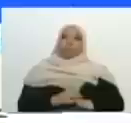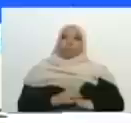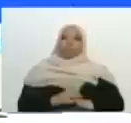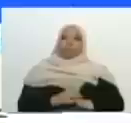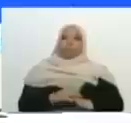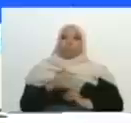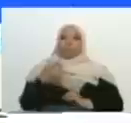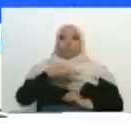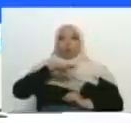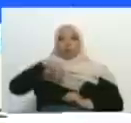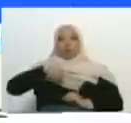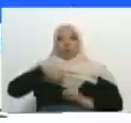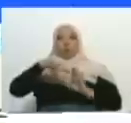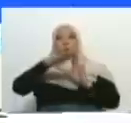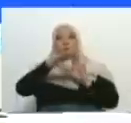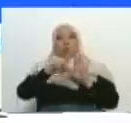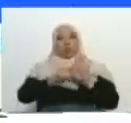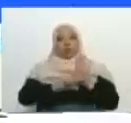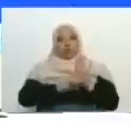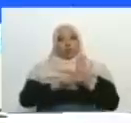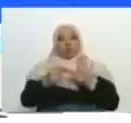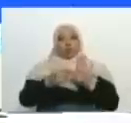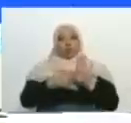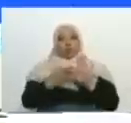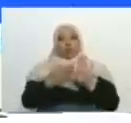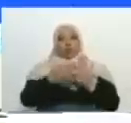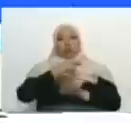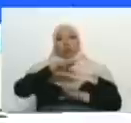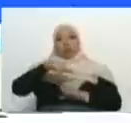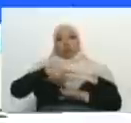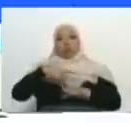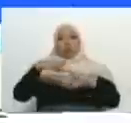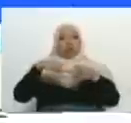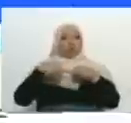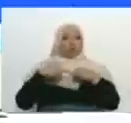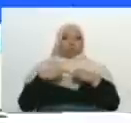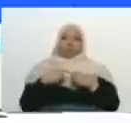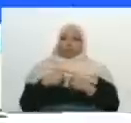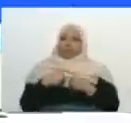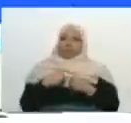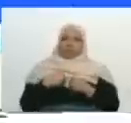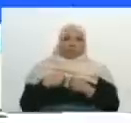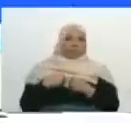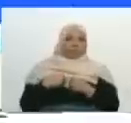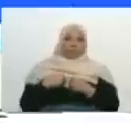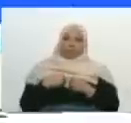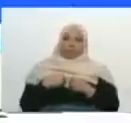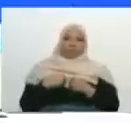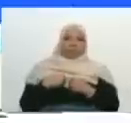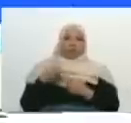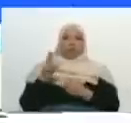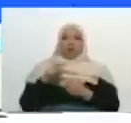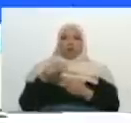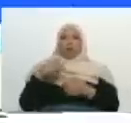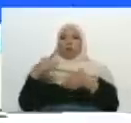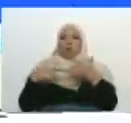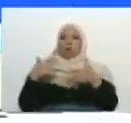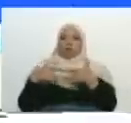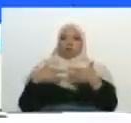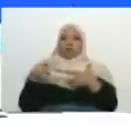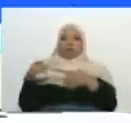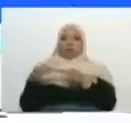sustentado en nuestra Constitución, es que nosotros no reconocemos ninguno de estos actos.